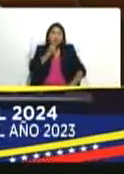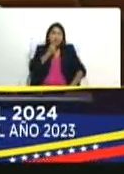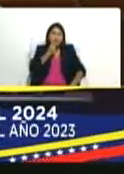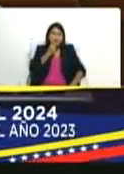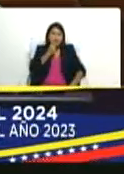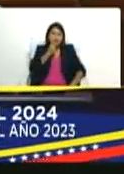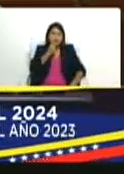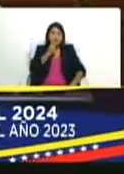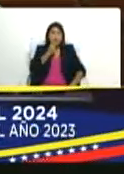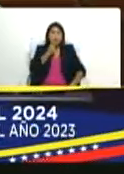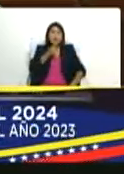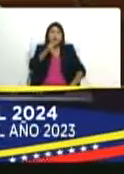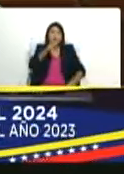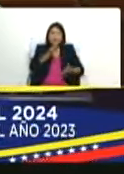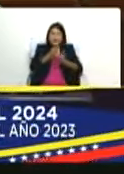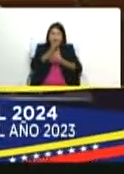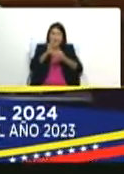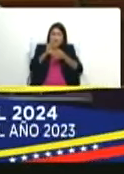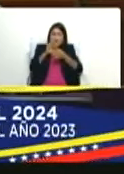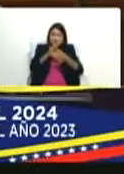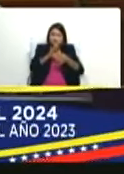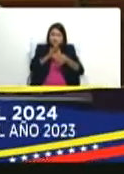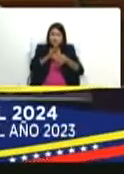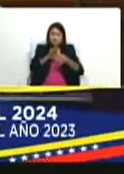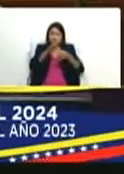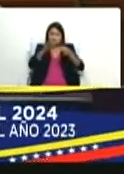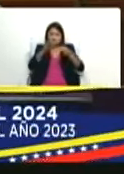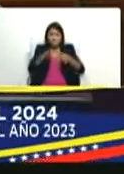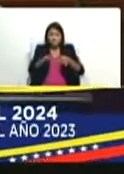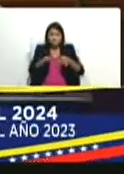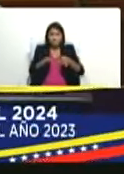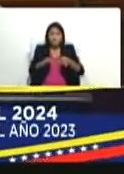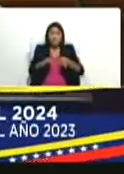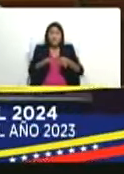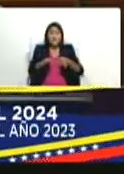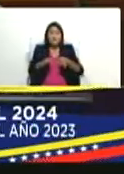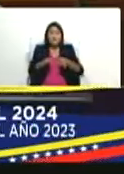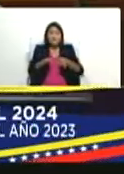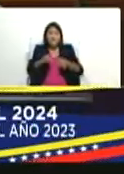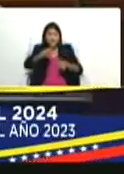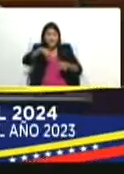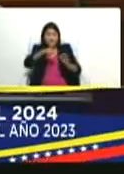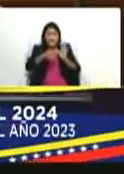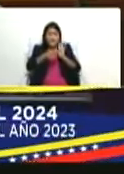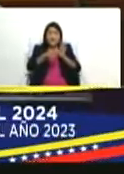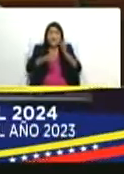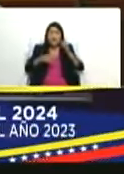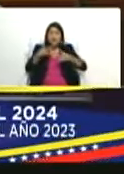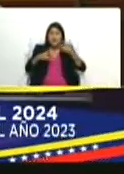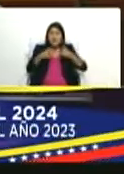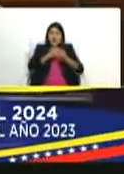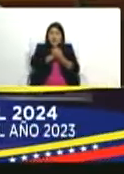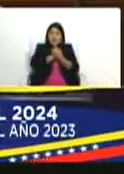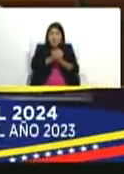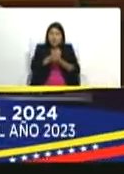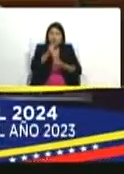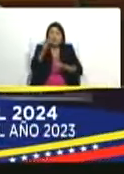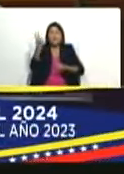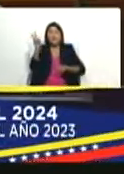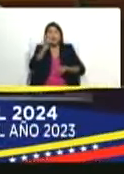como arquetipo de fidelidad manifestado en sus preciosas acciones de amor por la